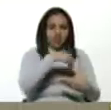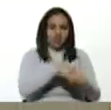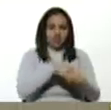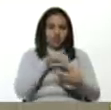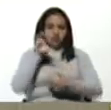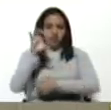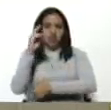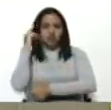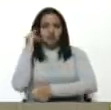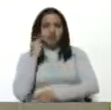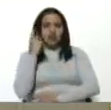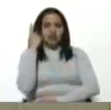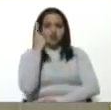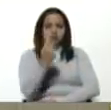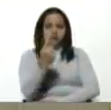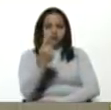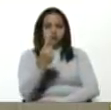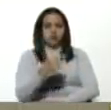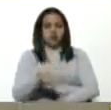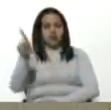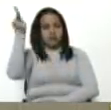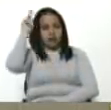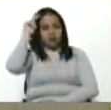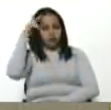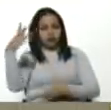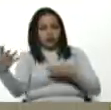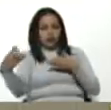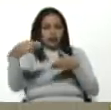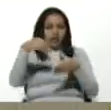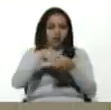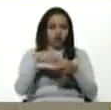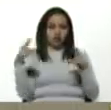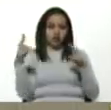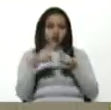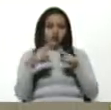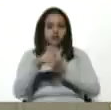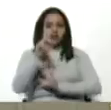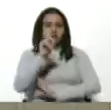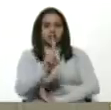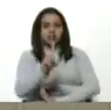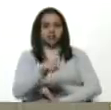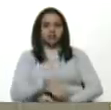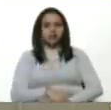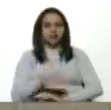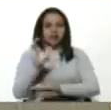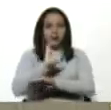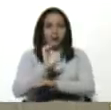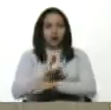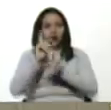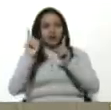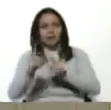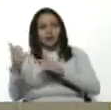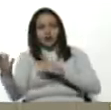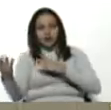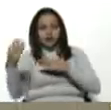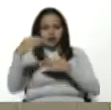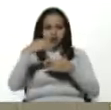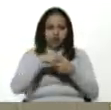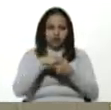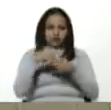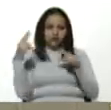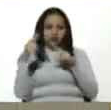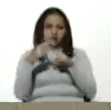Bolívar, 1 caso de Perú que entró por el estado Táchira y 1 caso de Ecuador que también entró por el estado